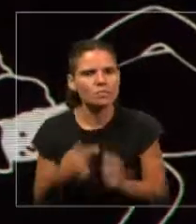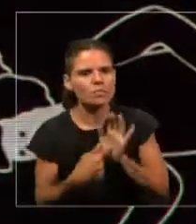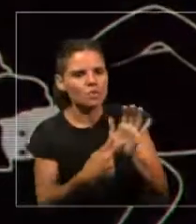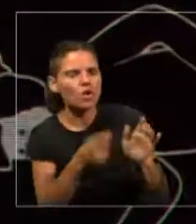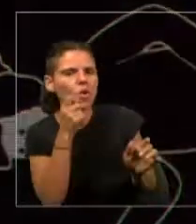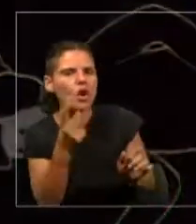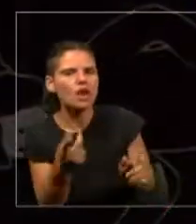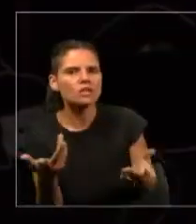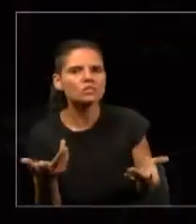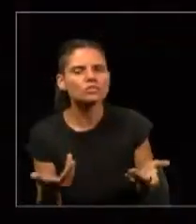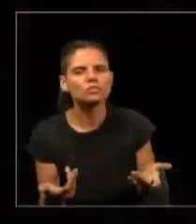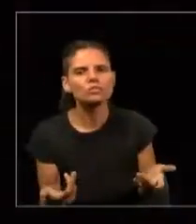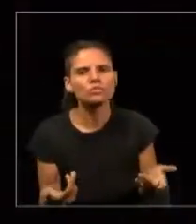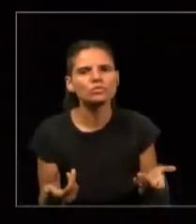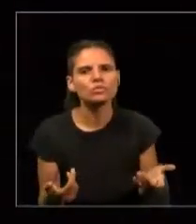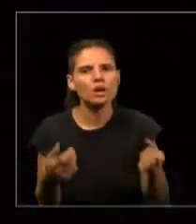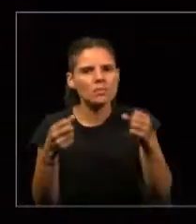padecer